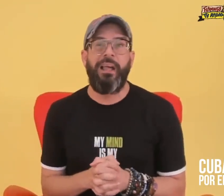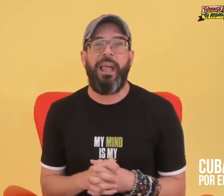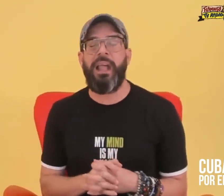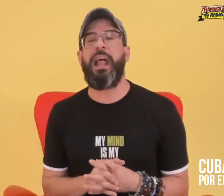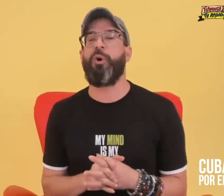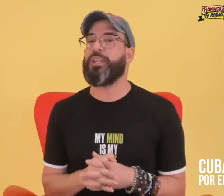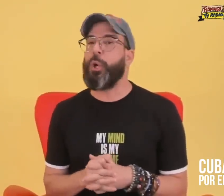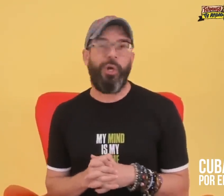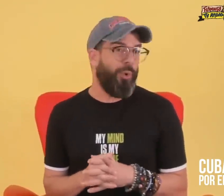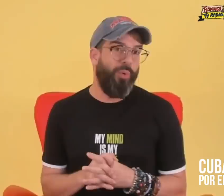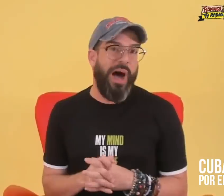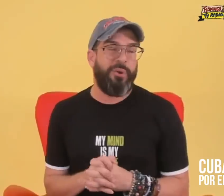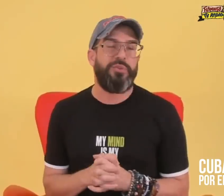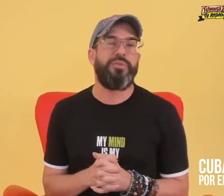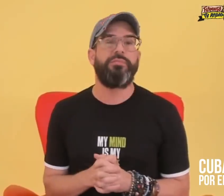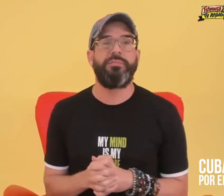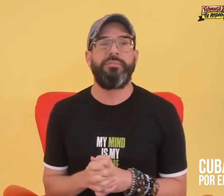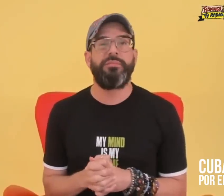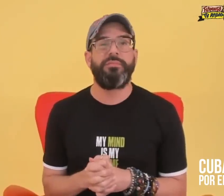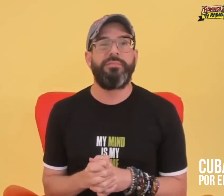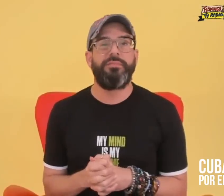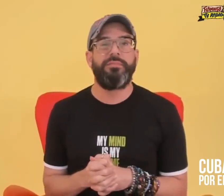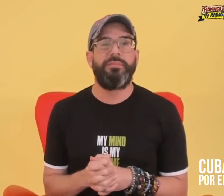escala en laboratorios cubanos.